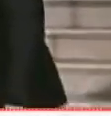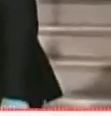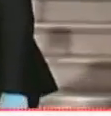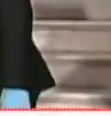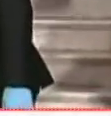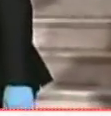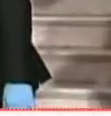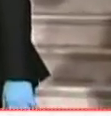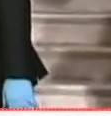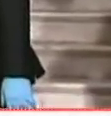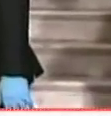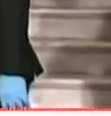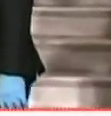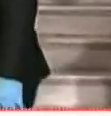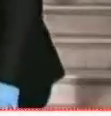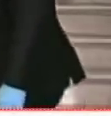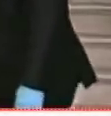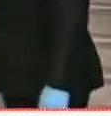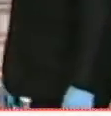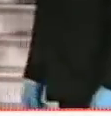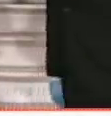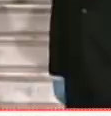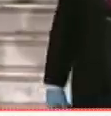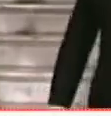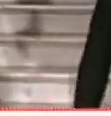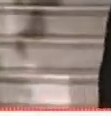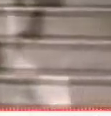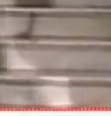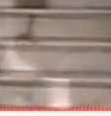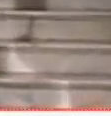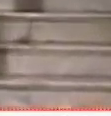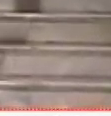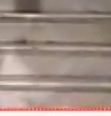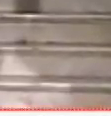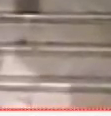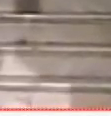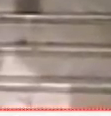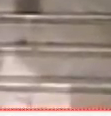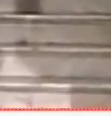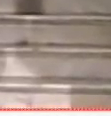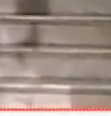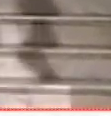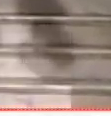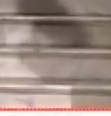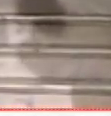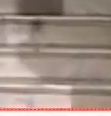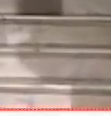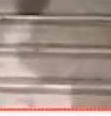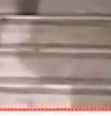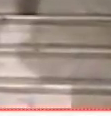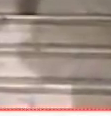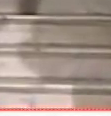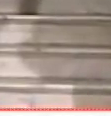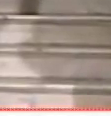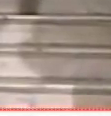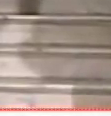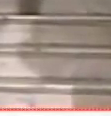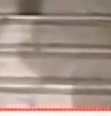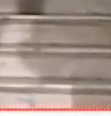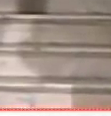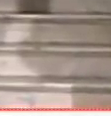continuación las palabras de la máxima autoridad de nuestro país, el presidente Nicolás Maduro Moros. Bueno, buenas tardes en esta